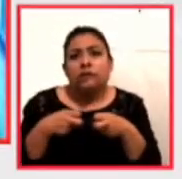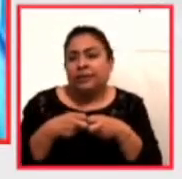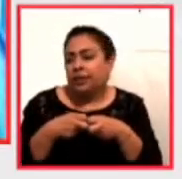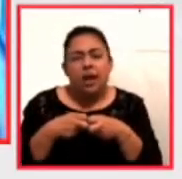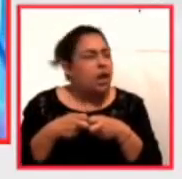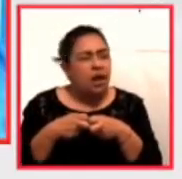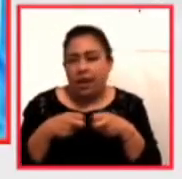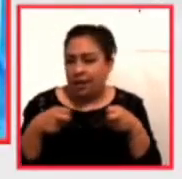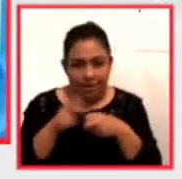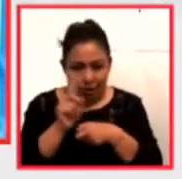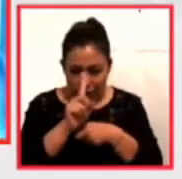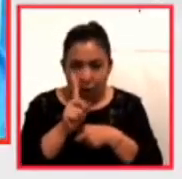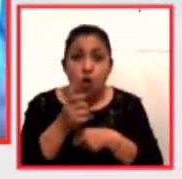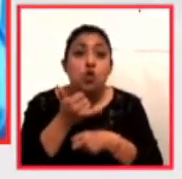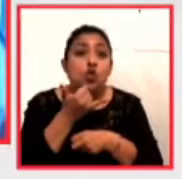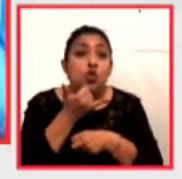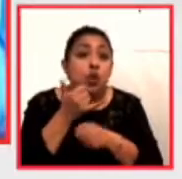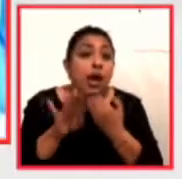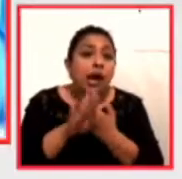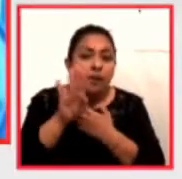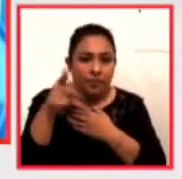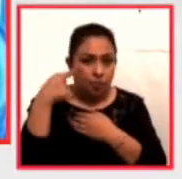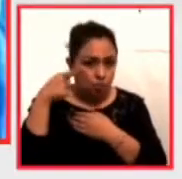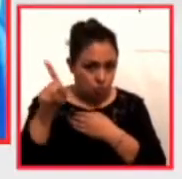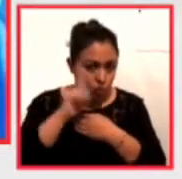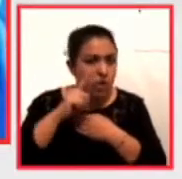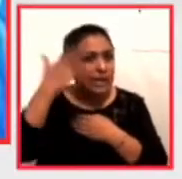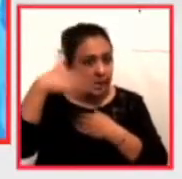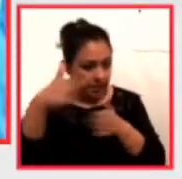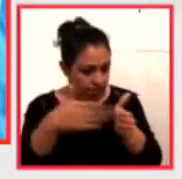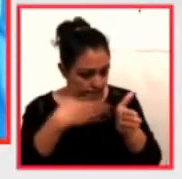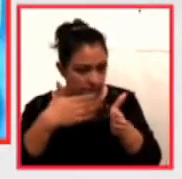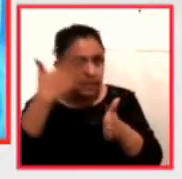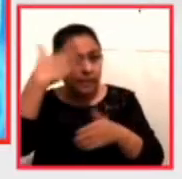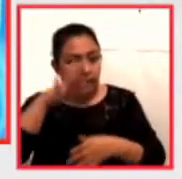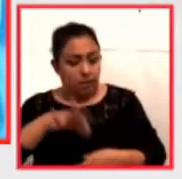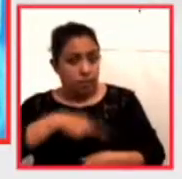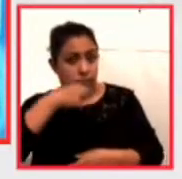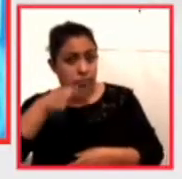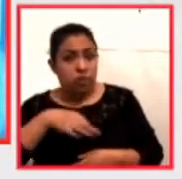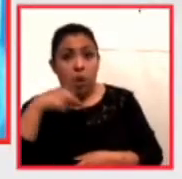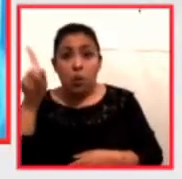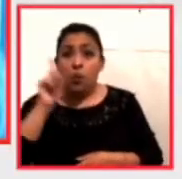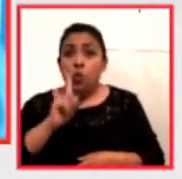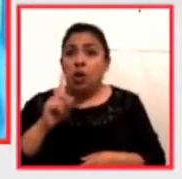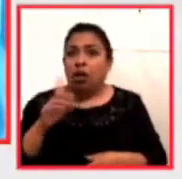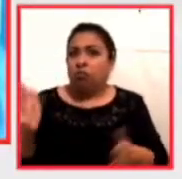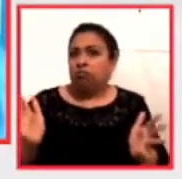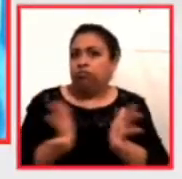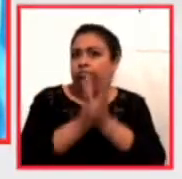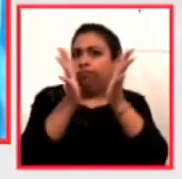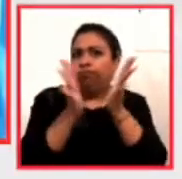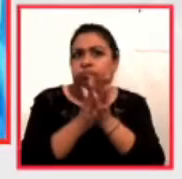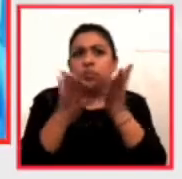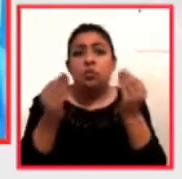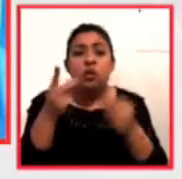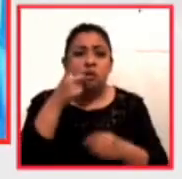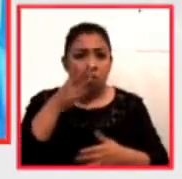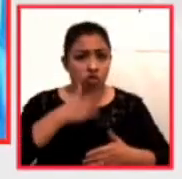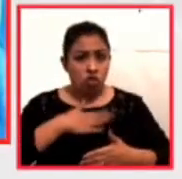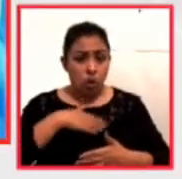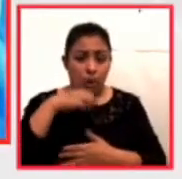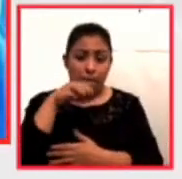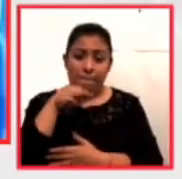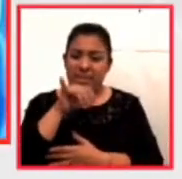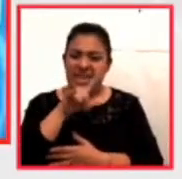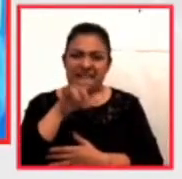previene. Además, fíjate, ella cocina a borda, es una mujer muy activa y dice que ella no es millennial, es